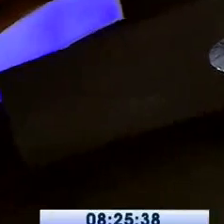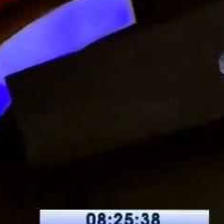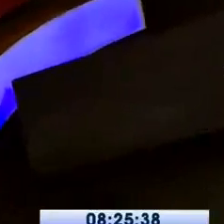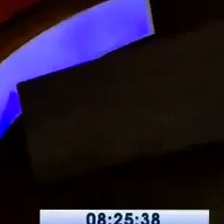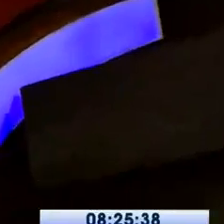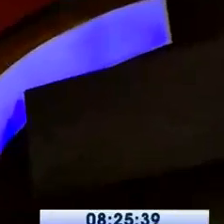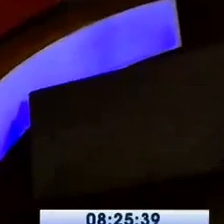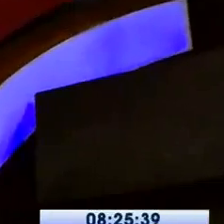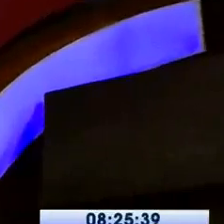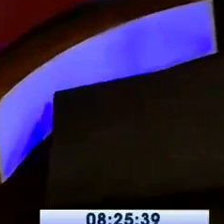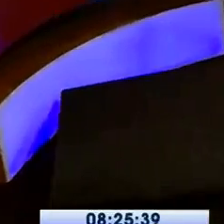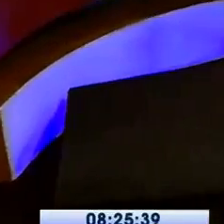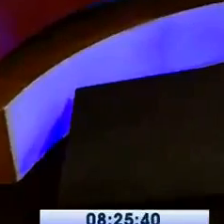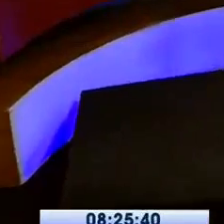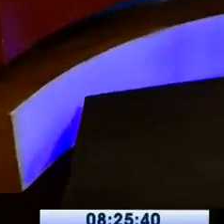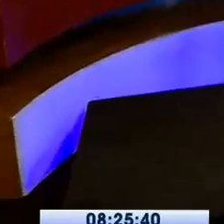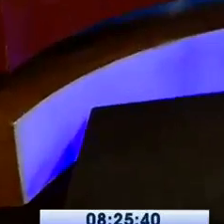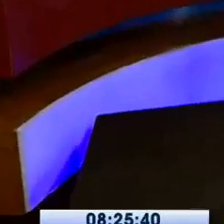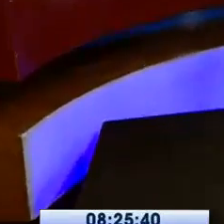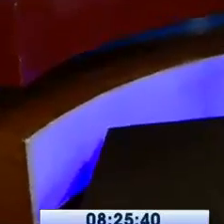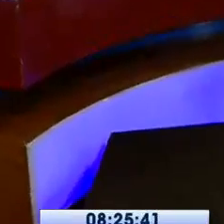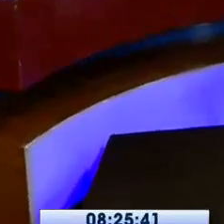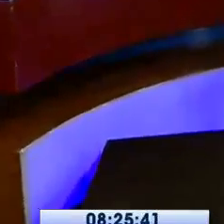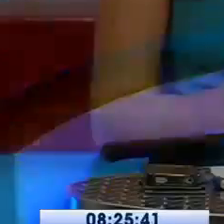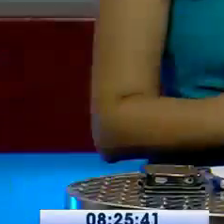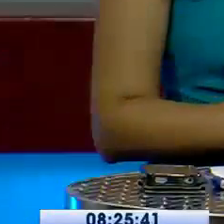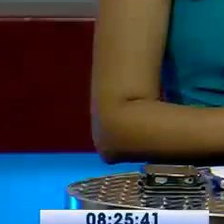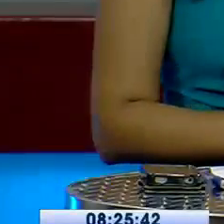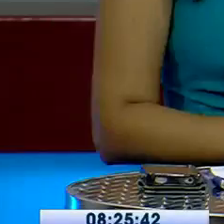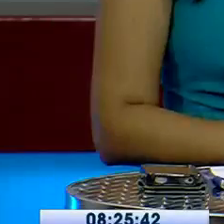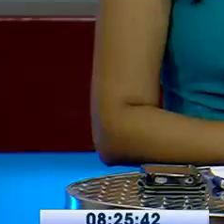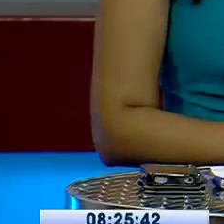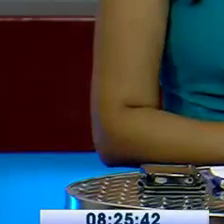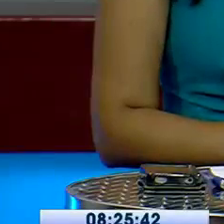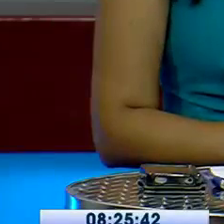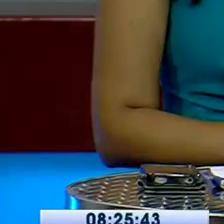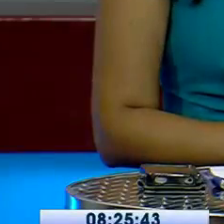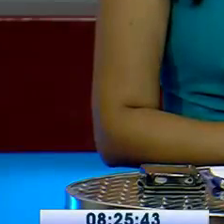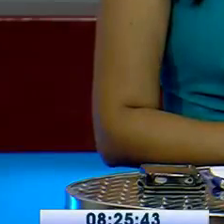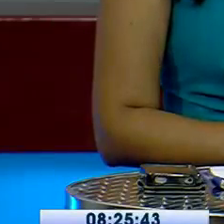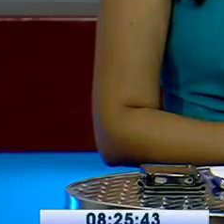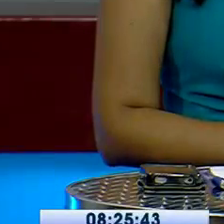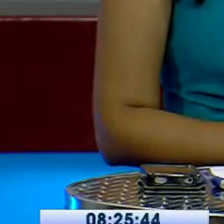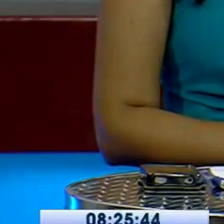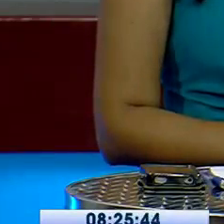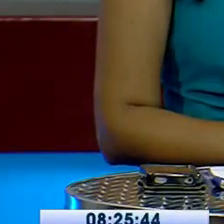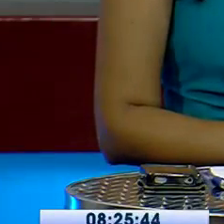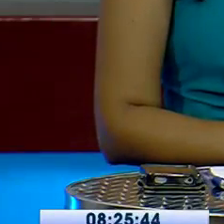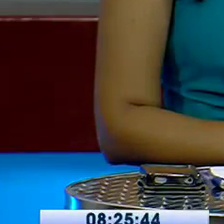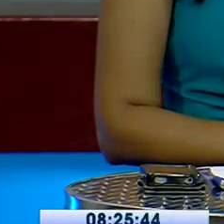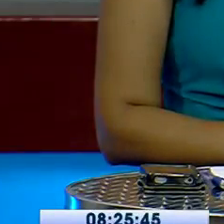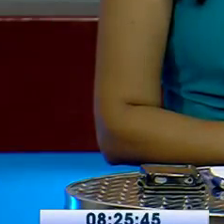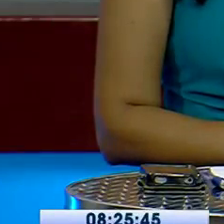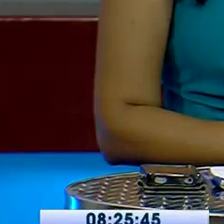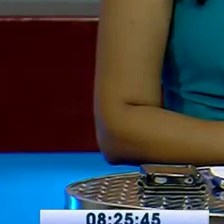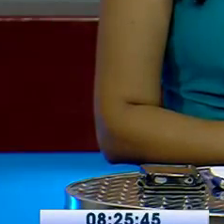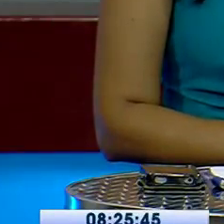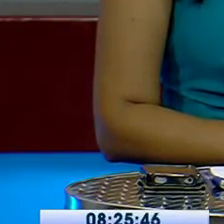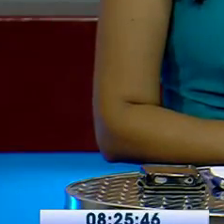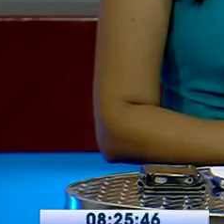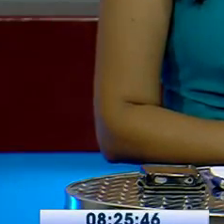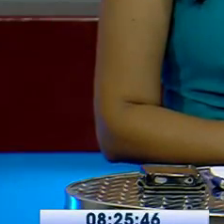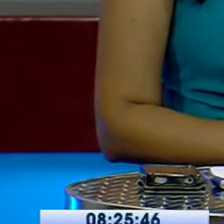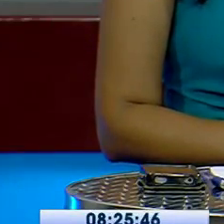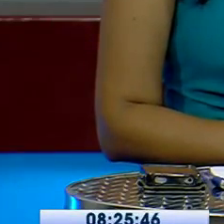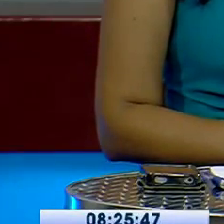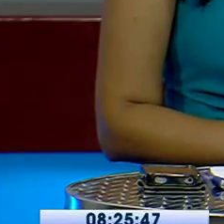Seguimos informando, amigos televidentes. El Ministerio del Interior dio a conocer al presunto autor material del asesinato del periodista Robert Salazar, así